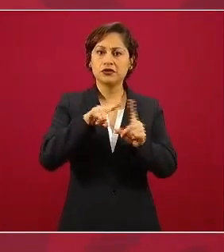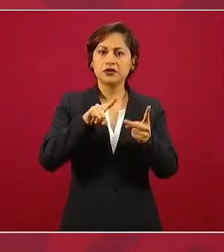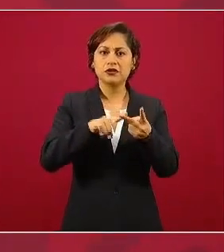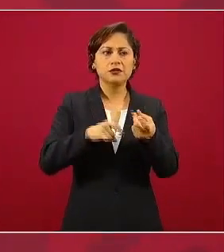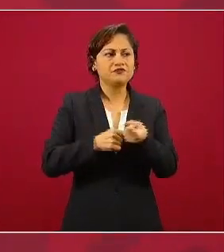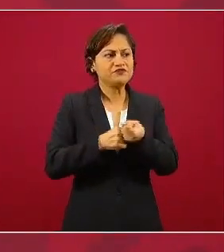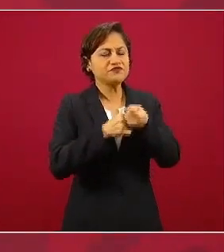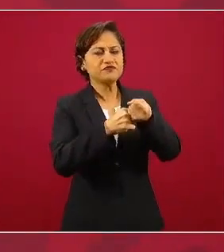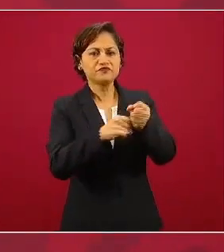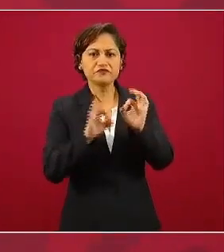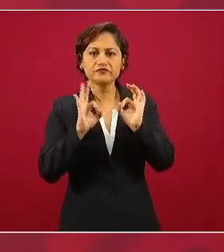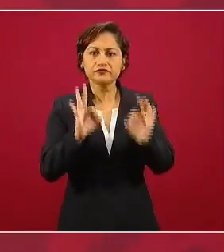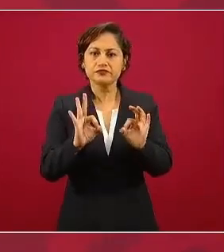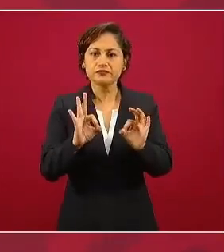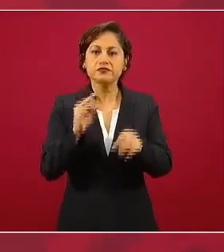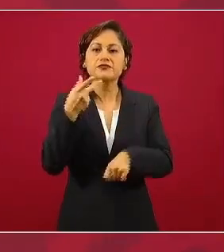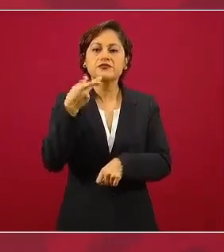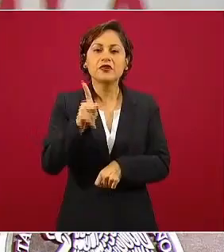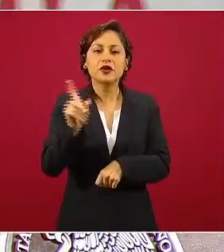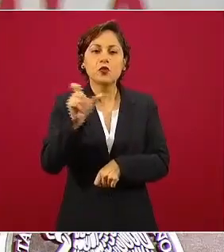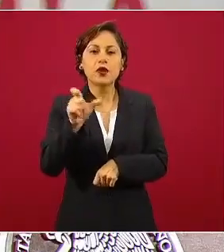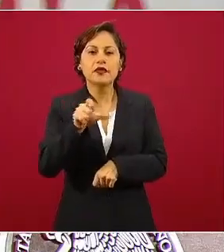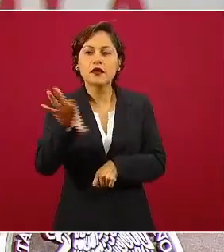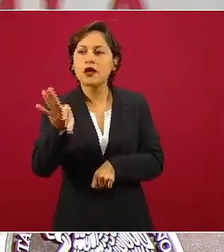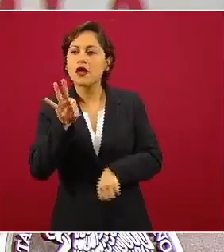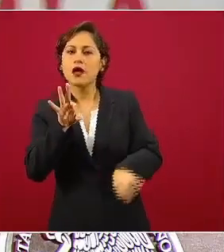se busca nada más el cargo,